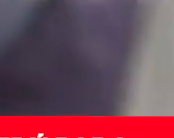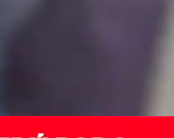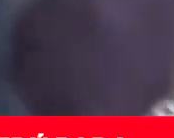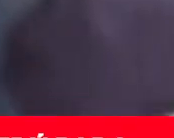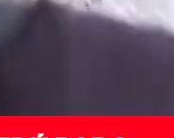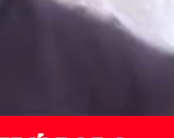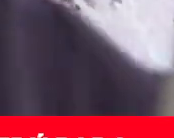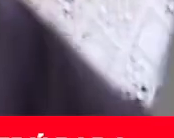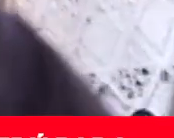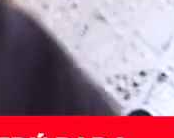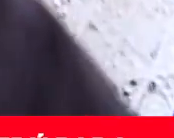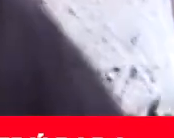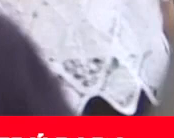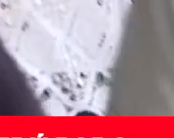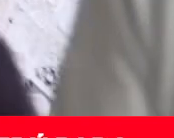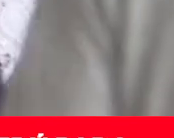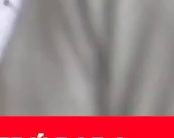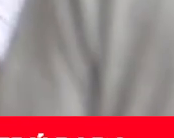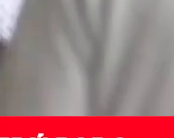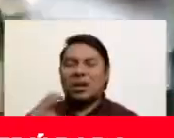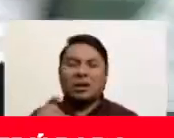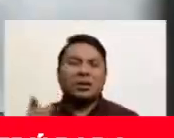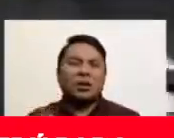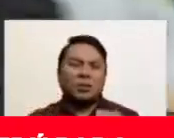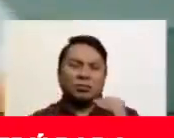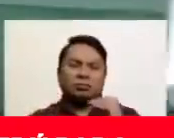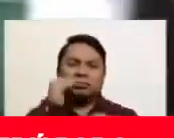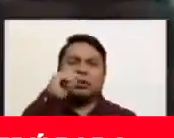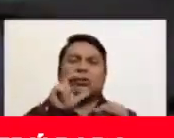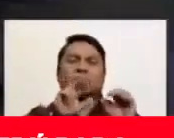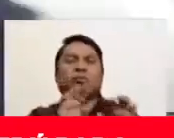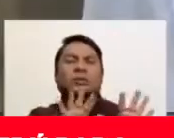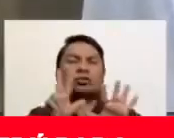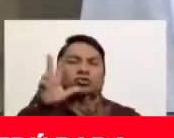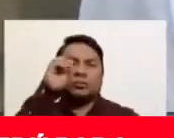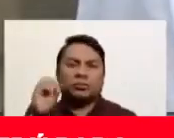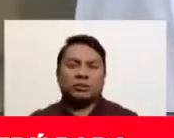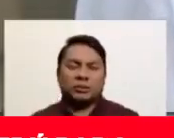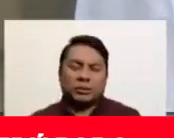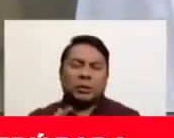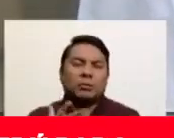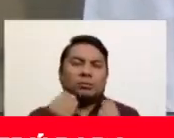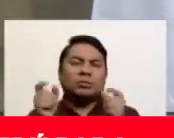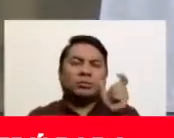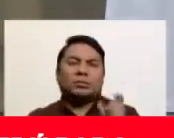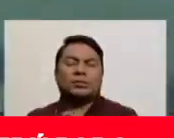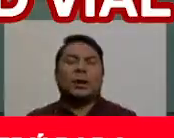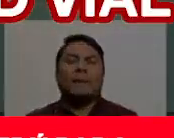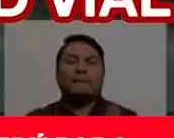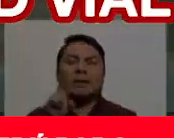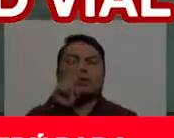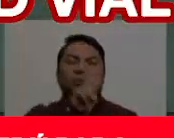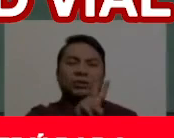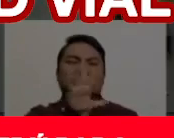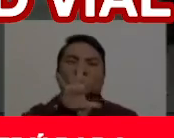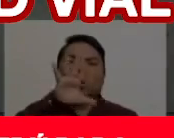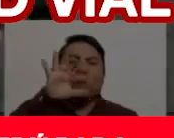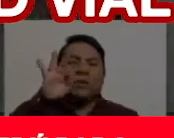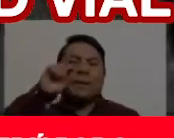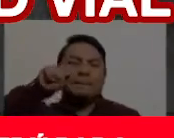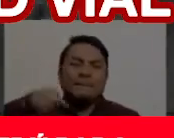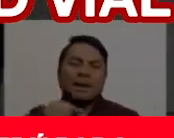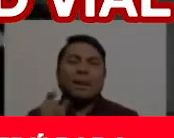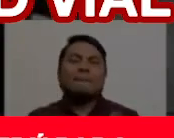comunicaciones, vivienda, agricultura y trabajo, dijo. En el ámbito del sector transporte y comunicaciones, se prevé realizar